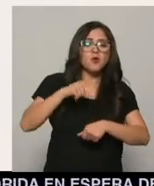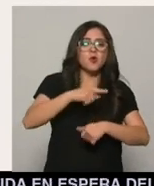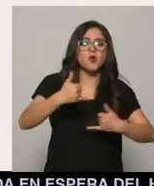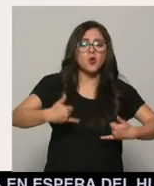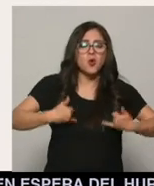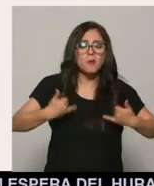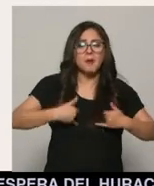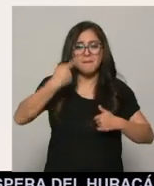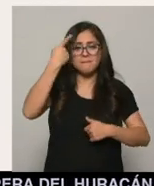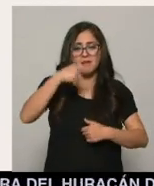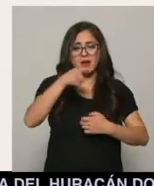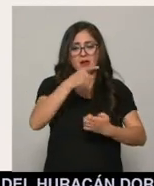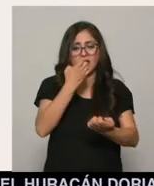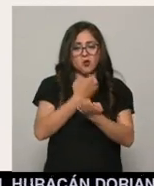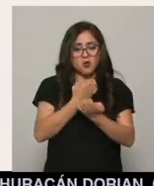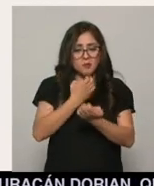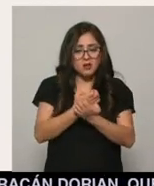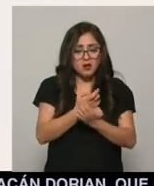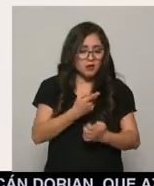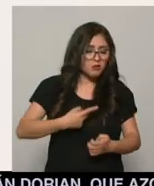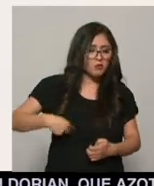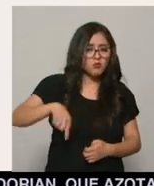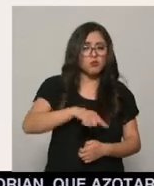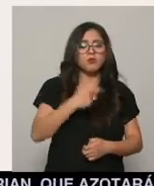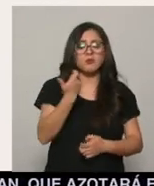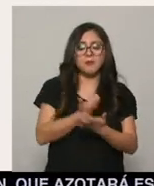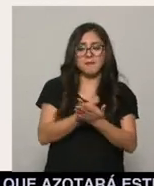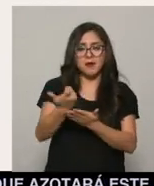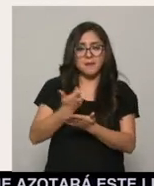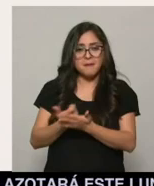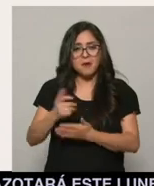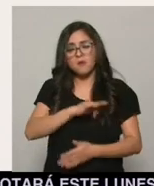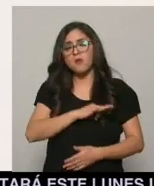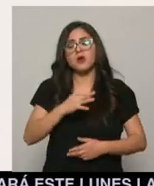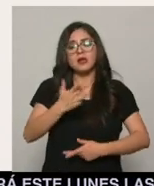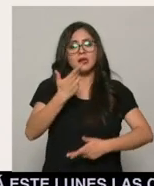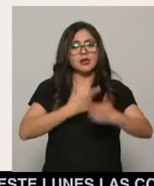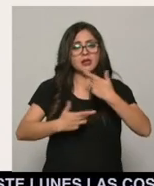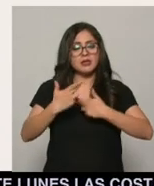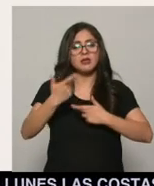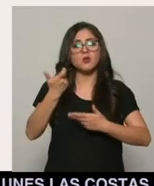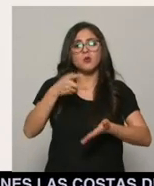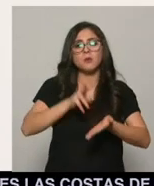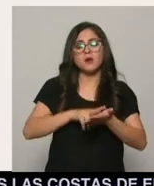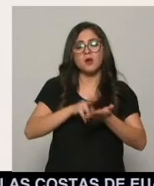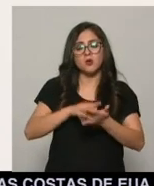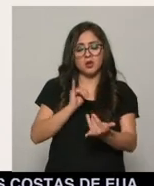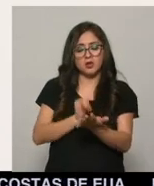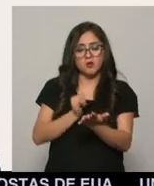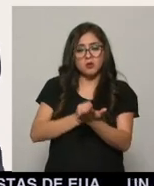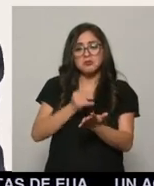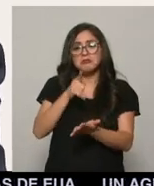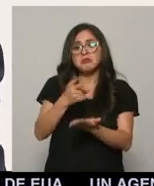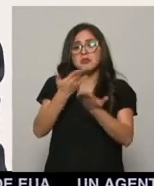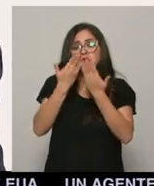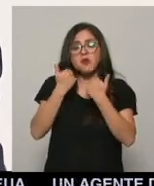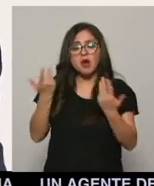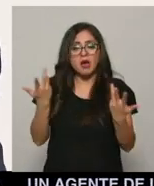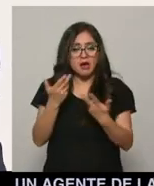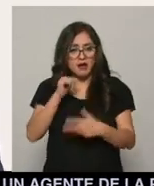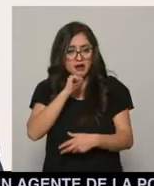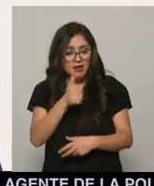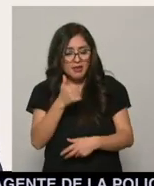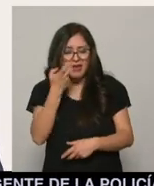la economía, este dinero estaría regresando por la vía de los impuestos, y no está haciéndolo. Entonces, este es